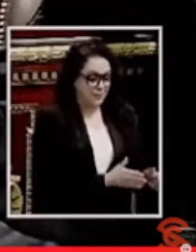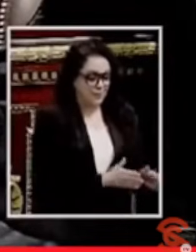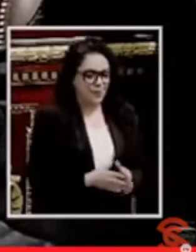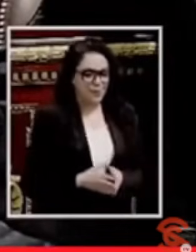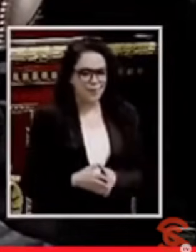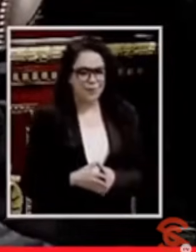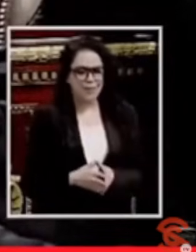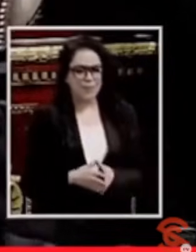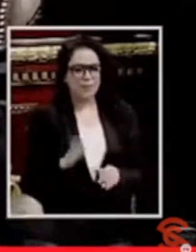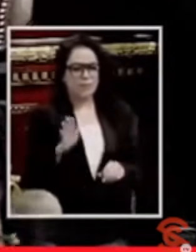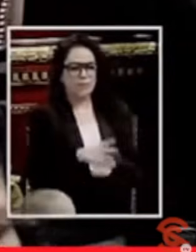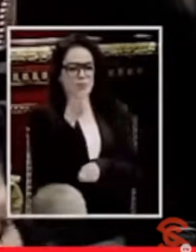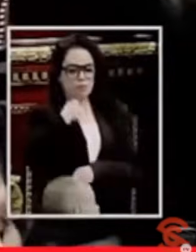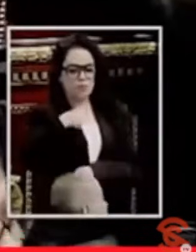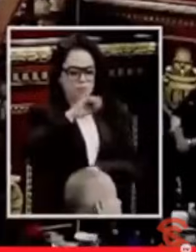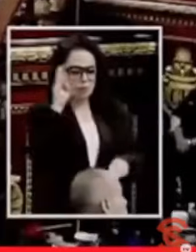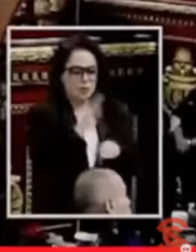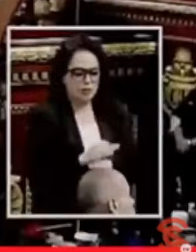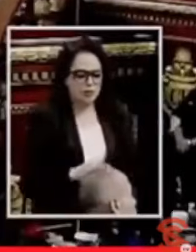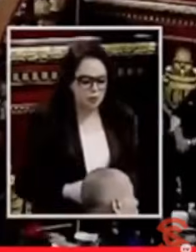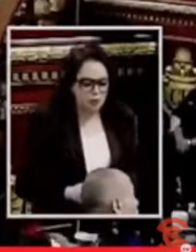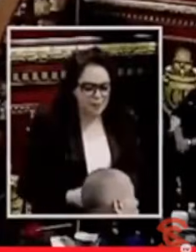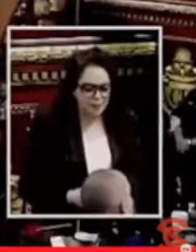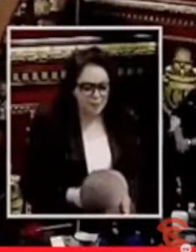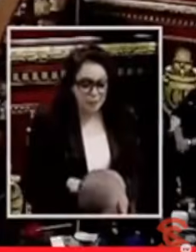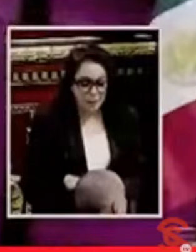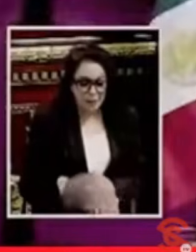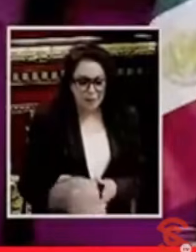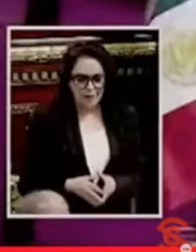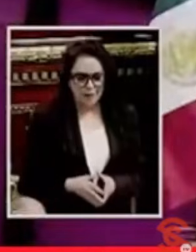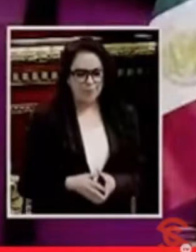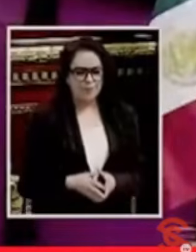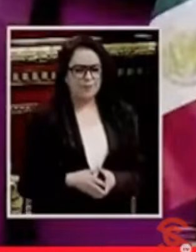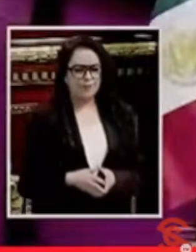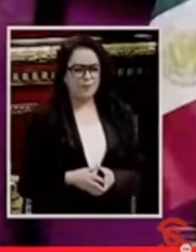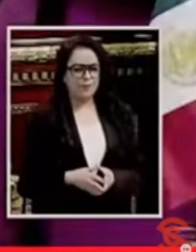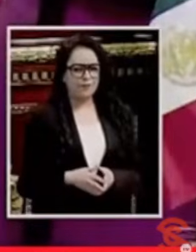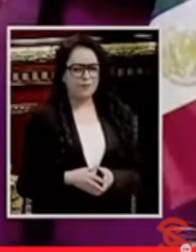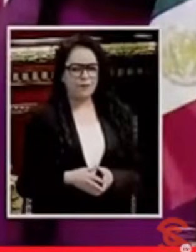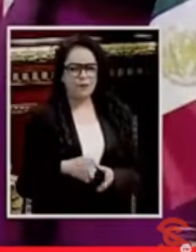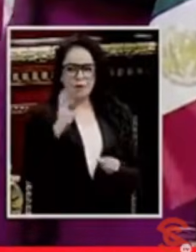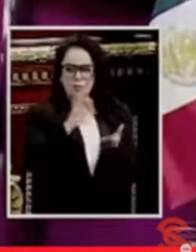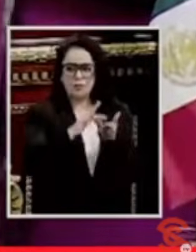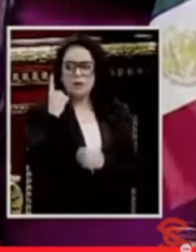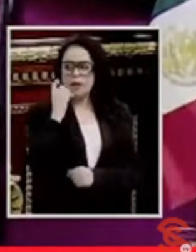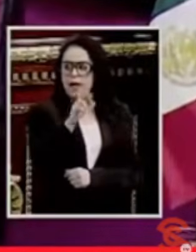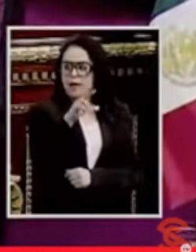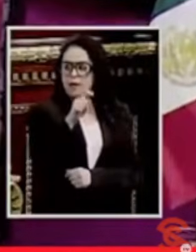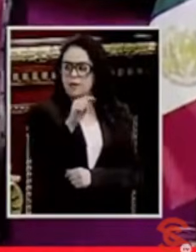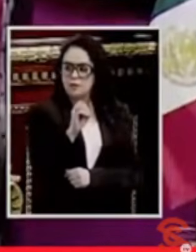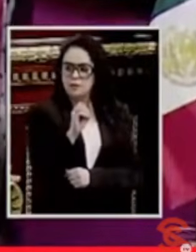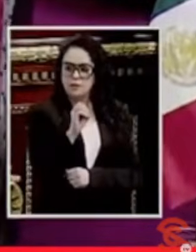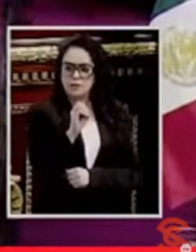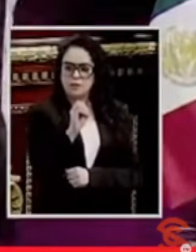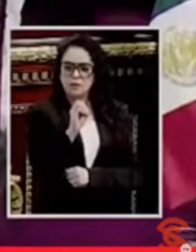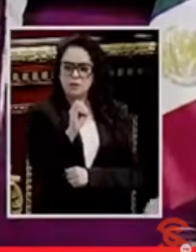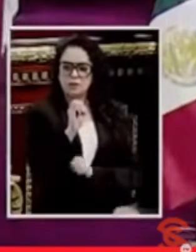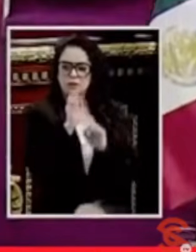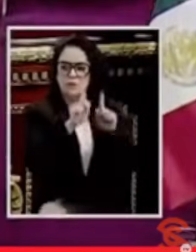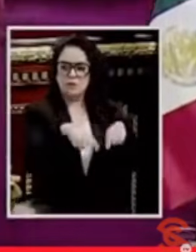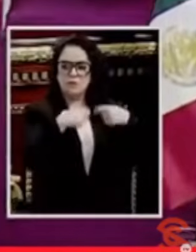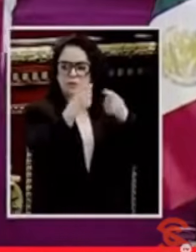Bravo, coordinadora de los diputados y diputadas de Morena en el Congreso de la Ciudad de México? ¿Qué queda por